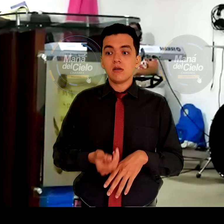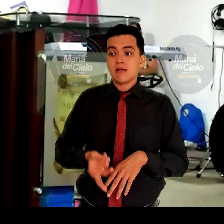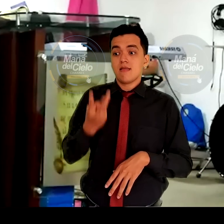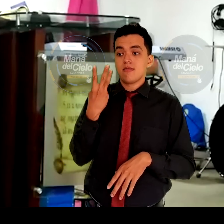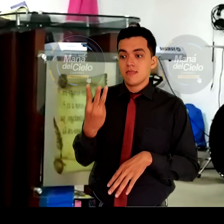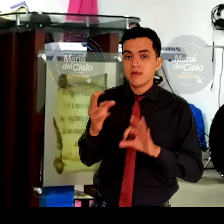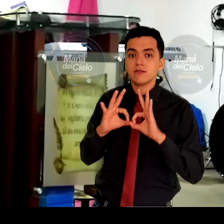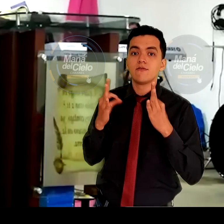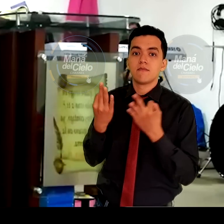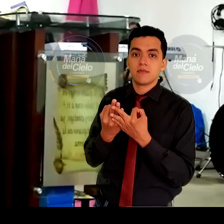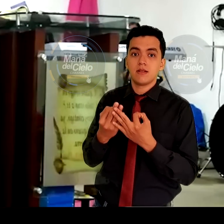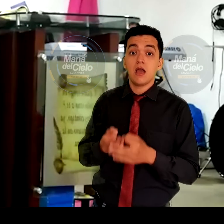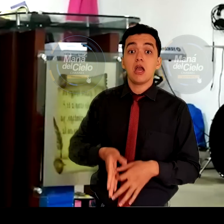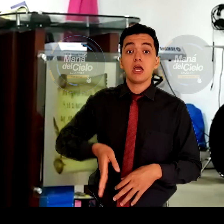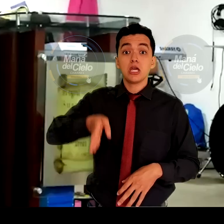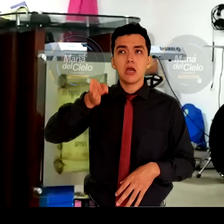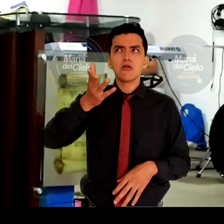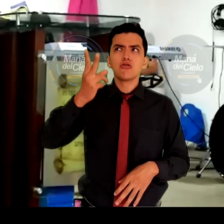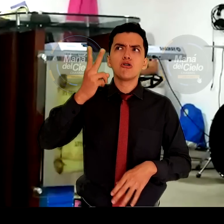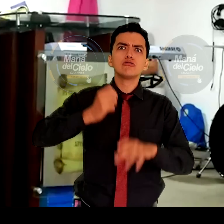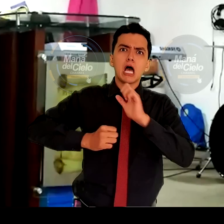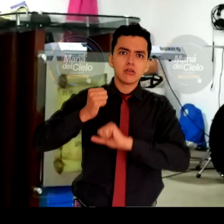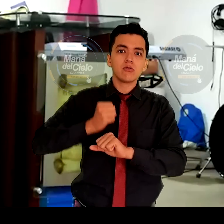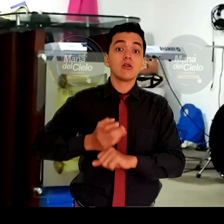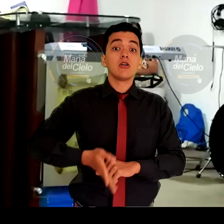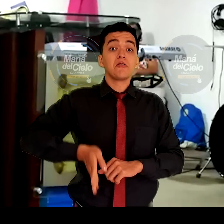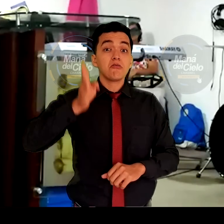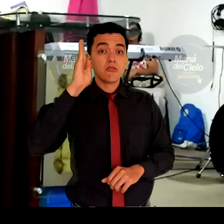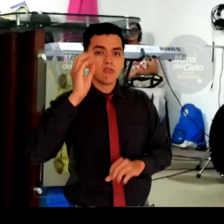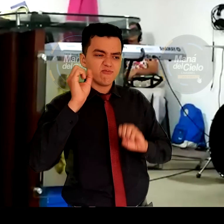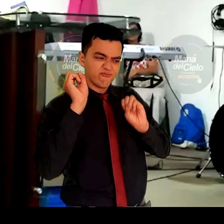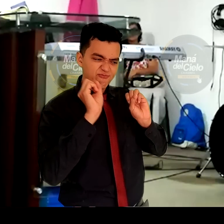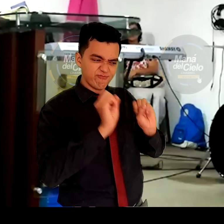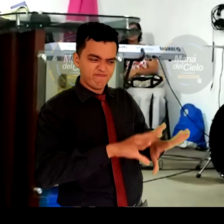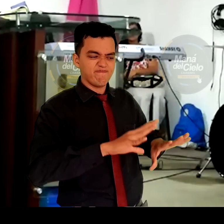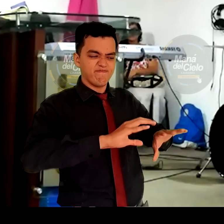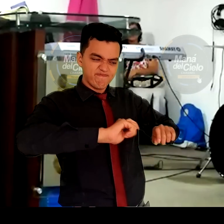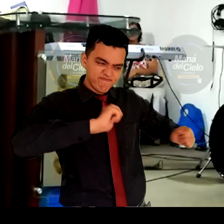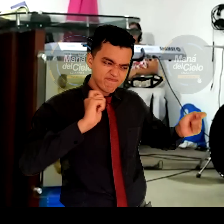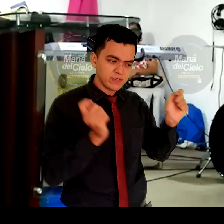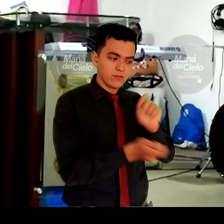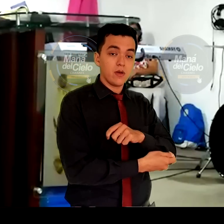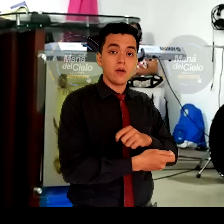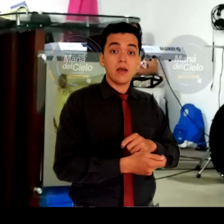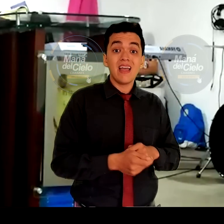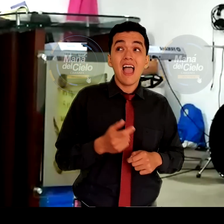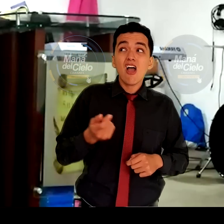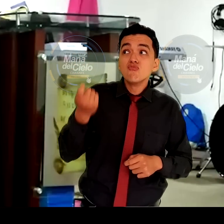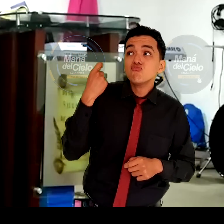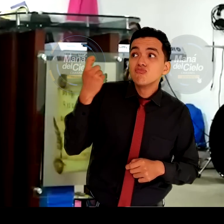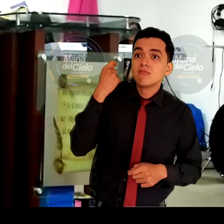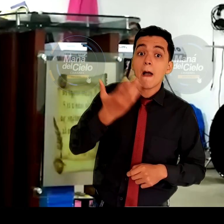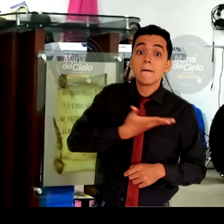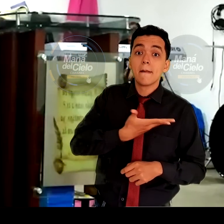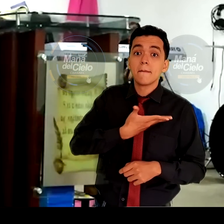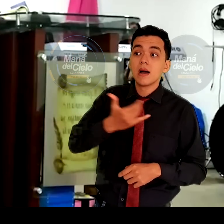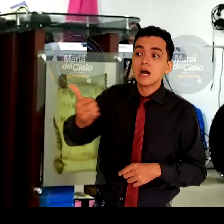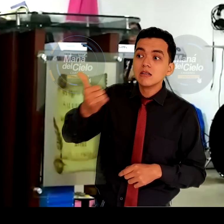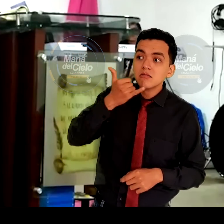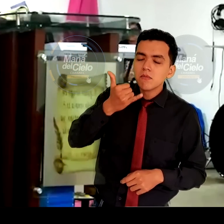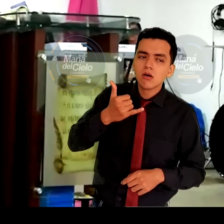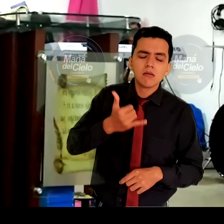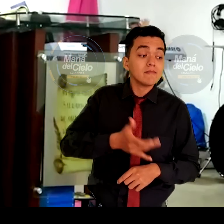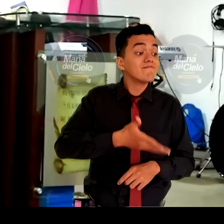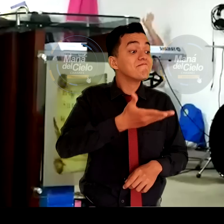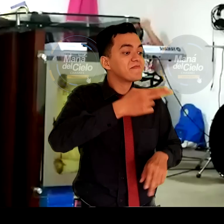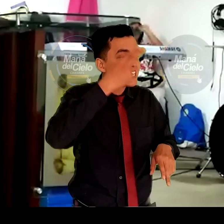obra en ese muchacho. Y en estos días la mamá me llama, me dice, hermana, ¿sabe qué está haciendo mi hijo? Está sirviendo a Dios, allá está con los jóvenes en programas, en reunión. El Señor lo